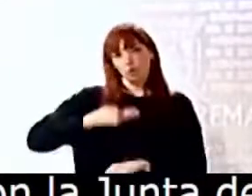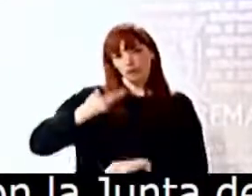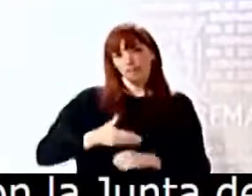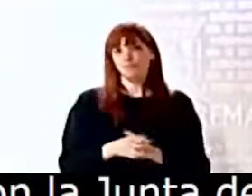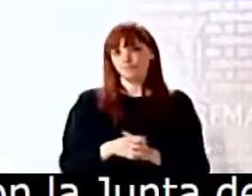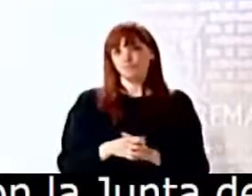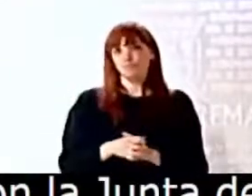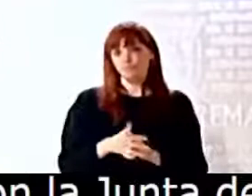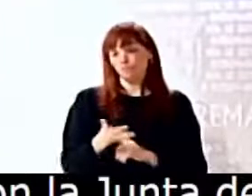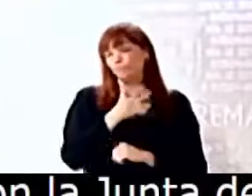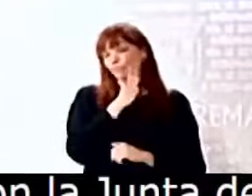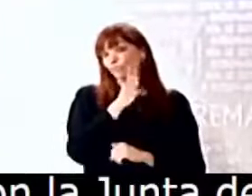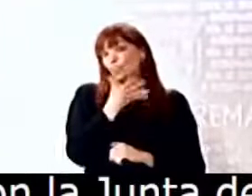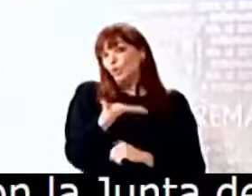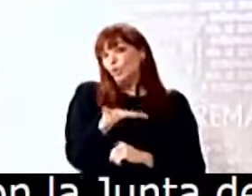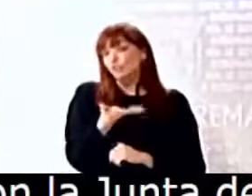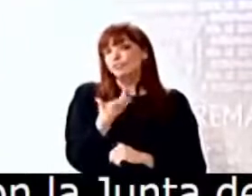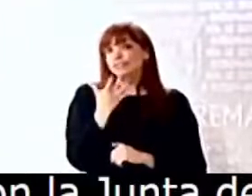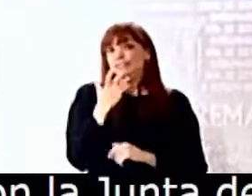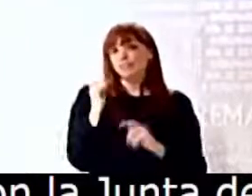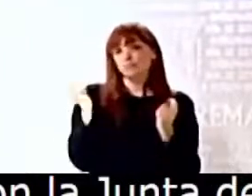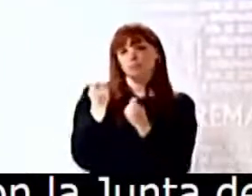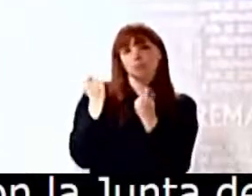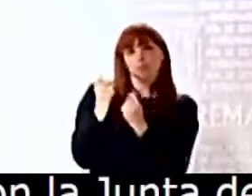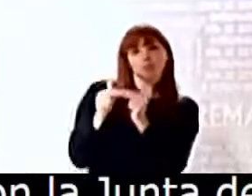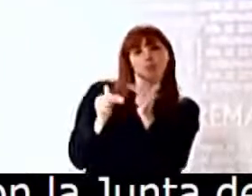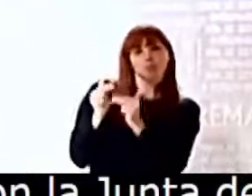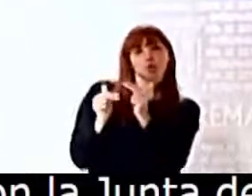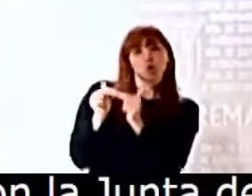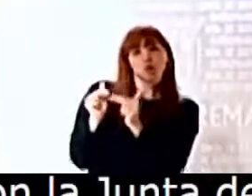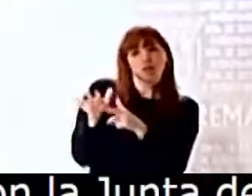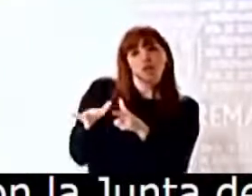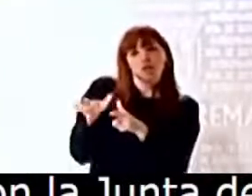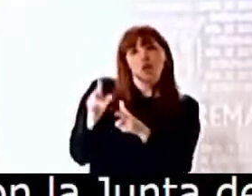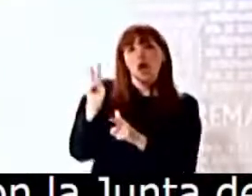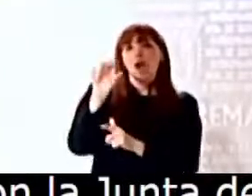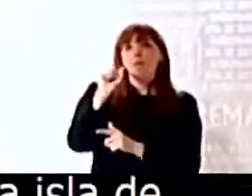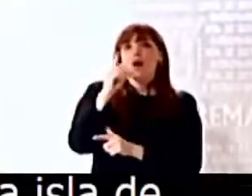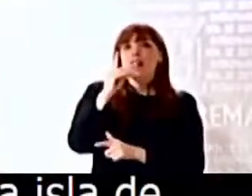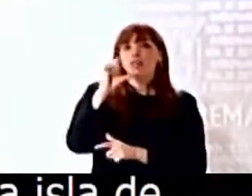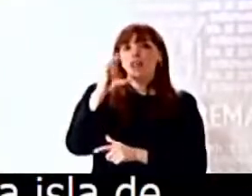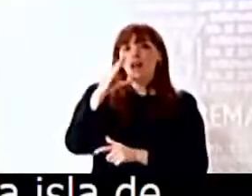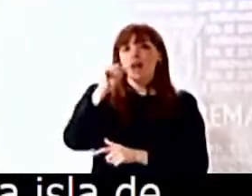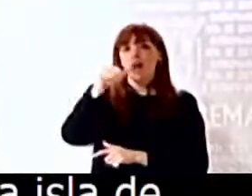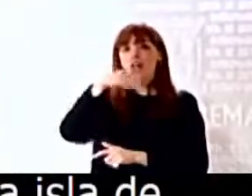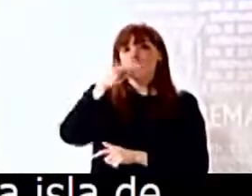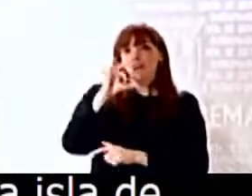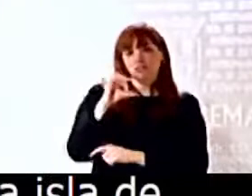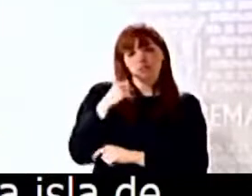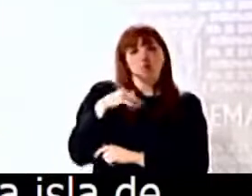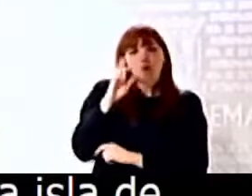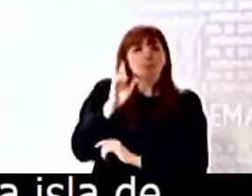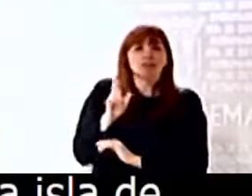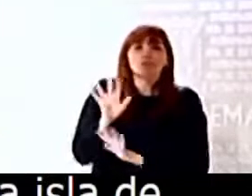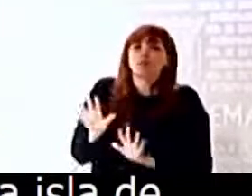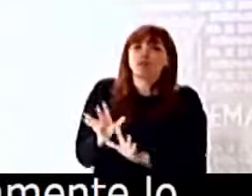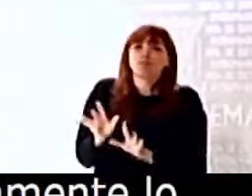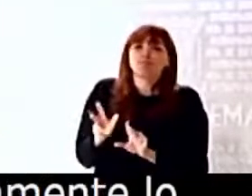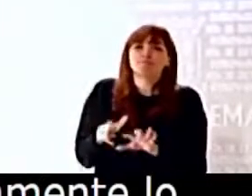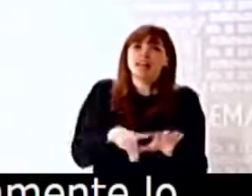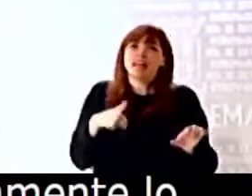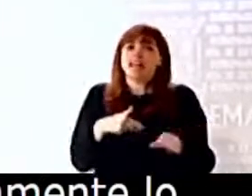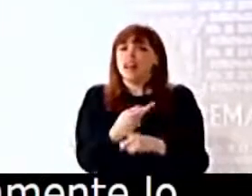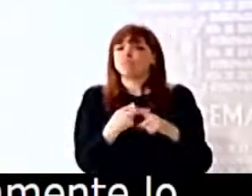Por eso, que el promotor de la isla de Valdecañas haya dicho eso, nosotros, lógicamente, lo respetamos, pero eso no es la tónica